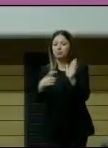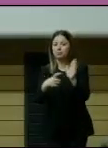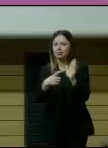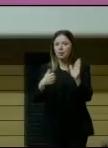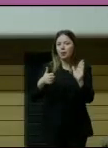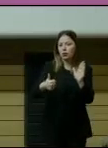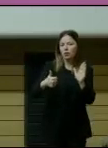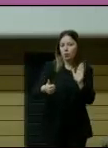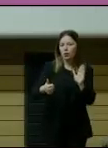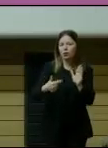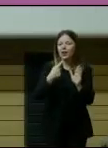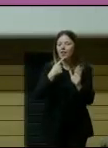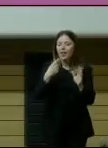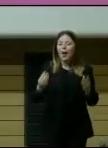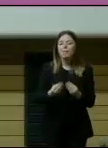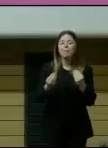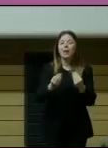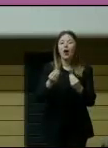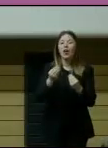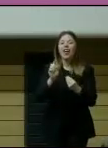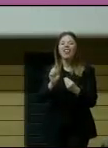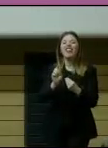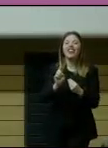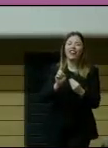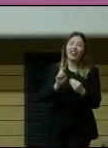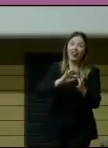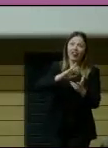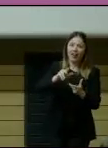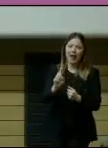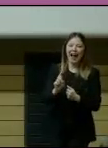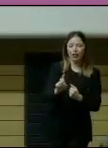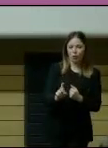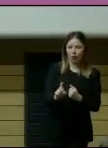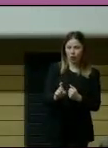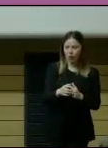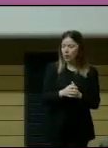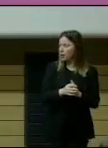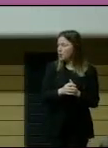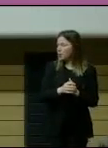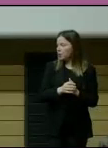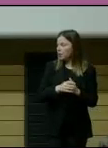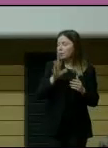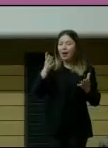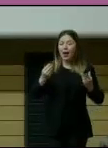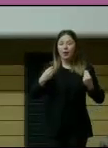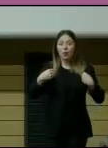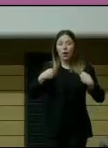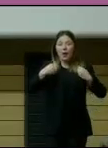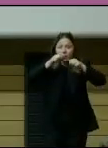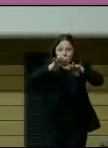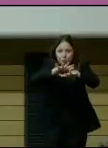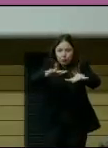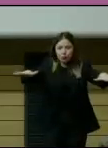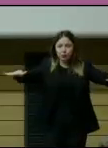mejor ciberanzuelo, bien, pues ciberanzuelo, pero claro, lo que querían es generar tráfico para generar